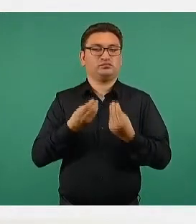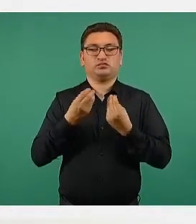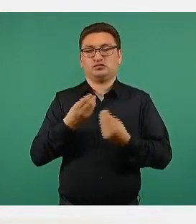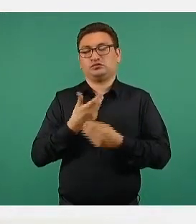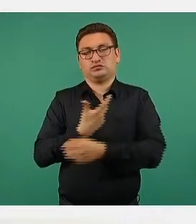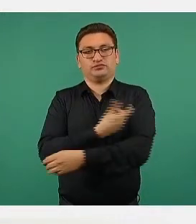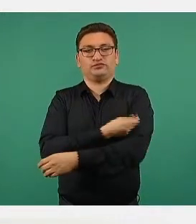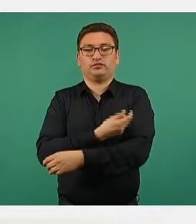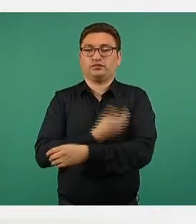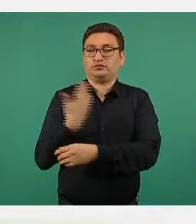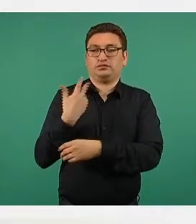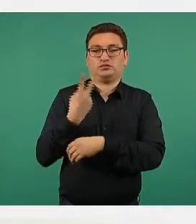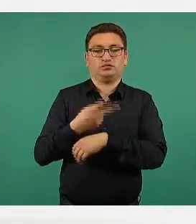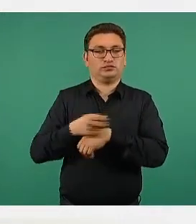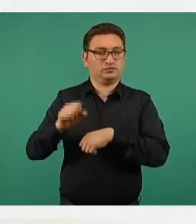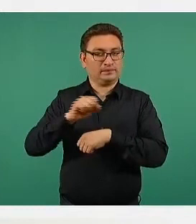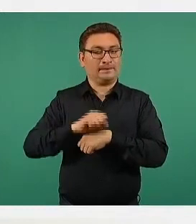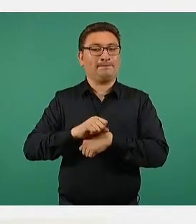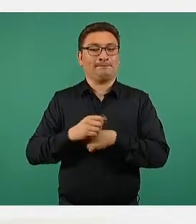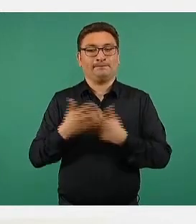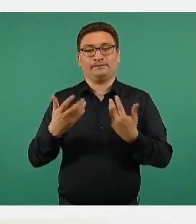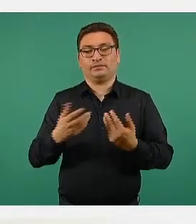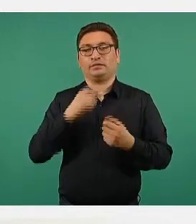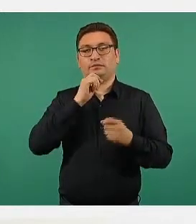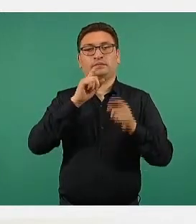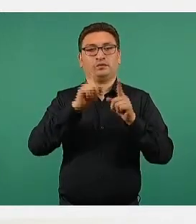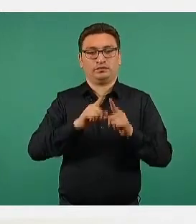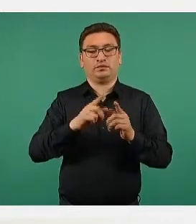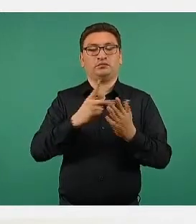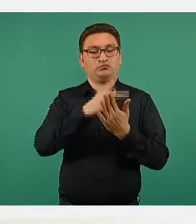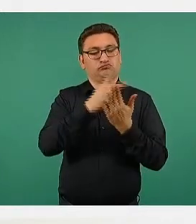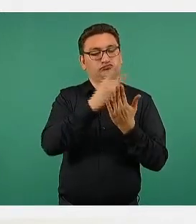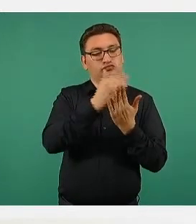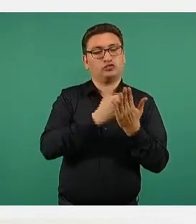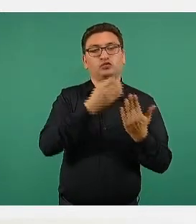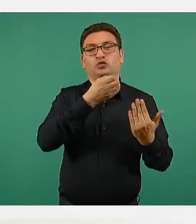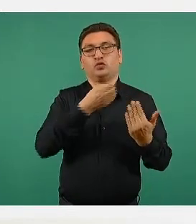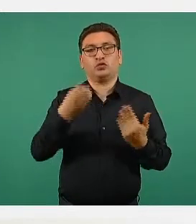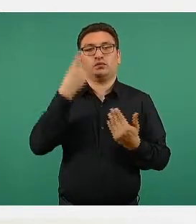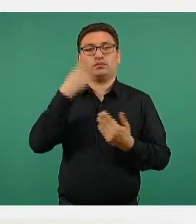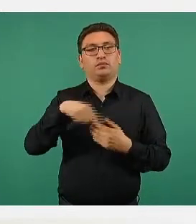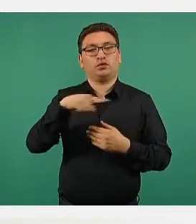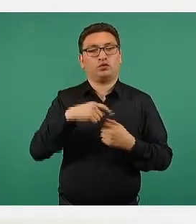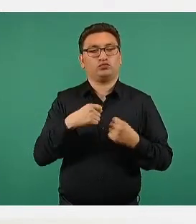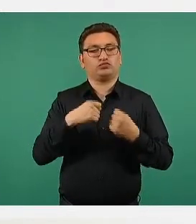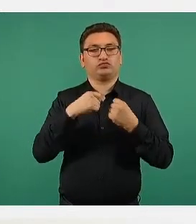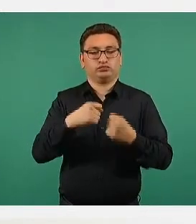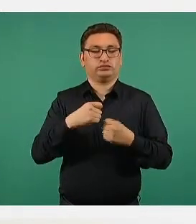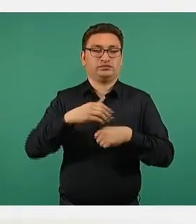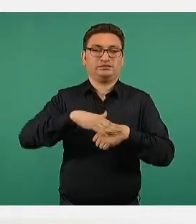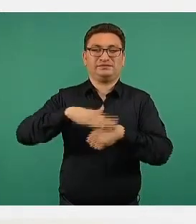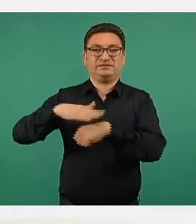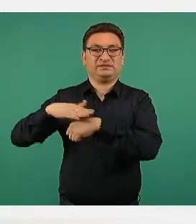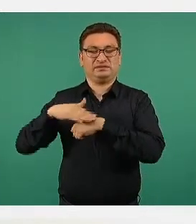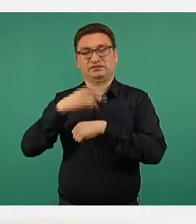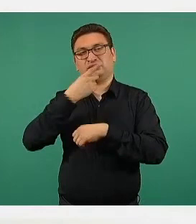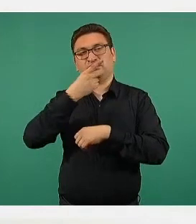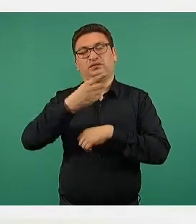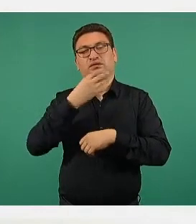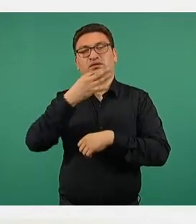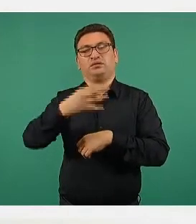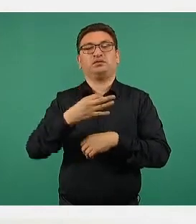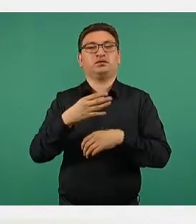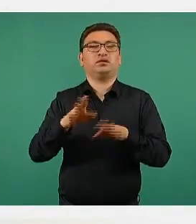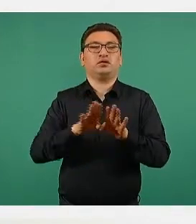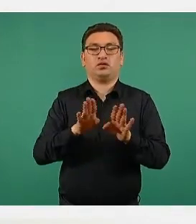las últimas 2 semanas, y también con un plan adicional de reforzamiento que comentamos en su momento sobre